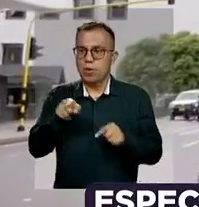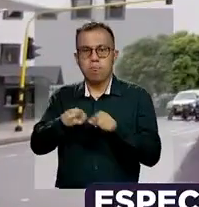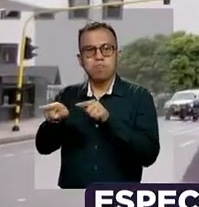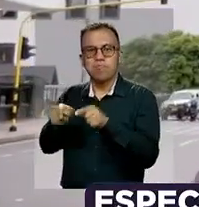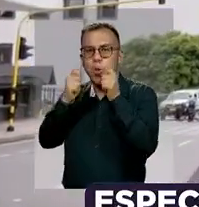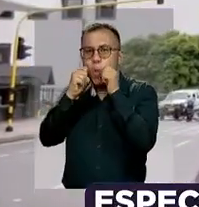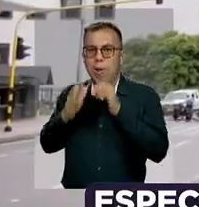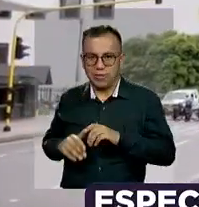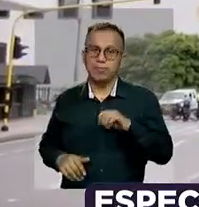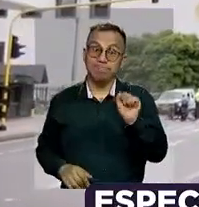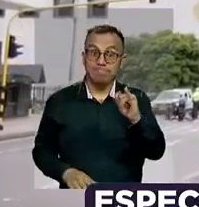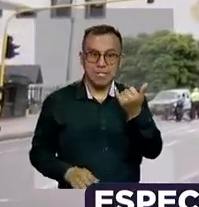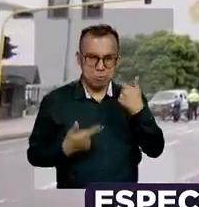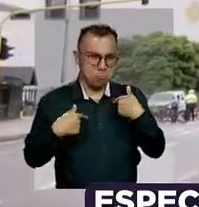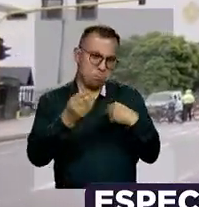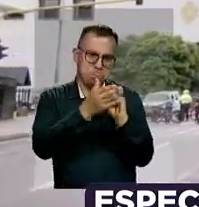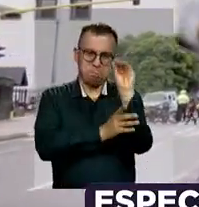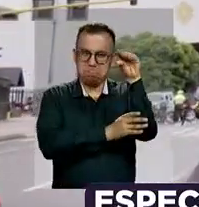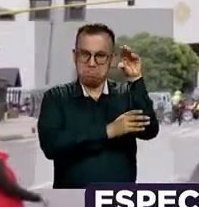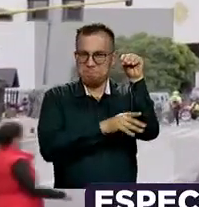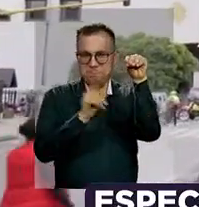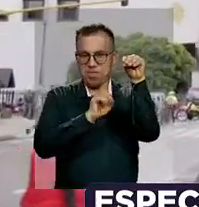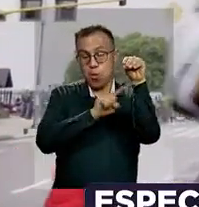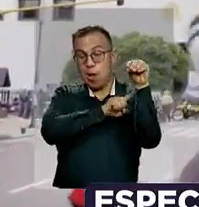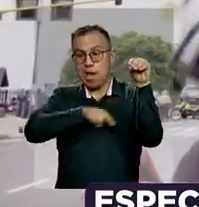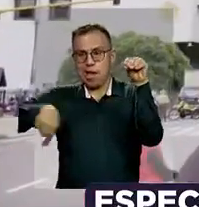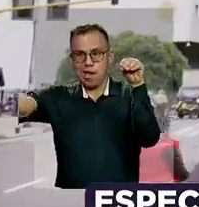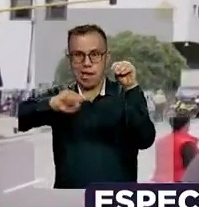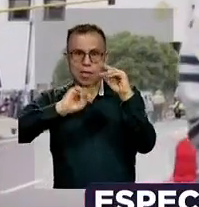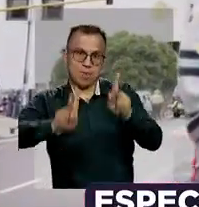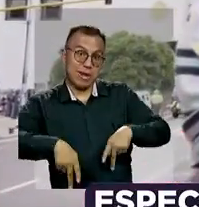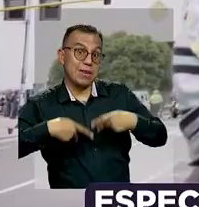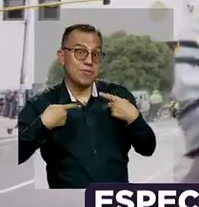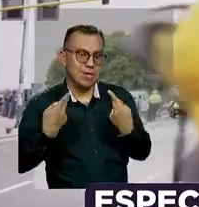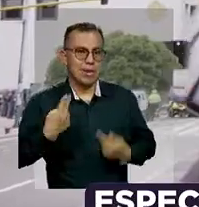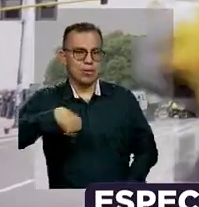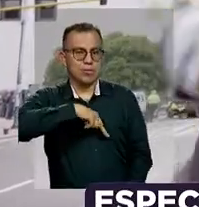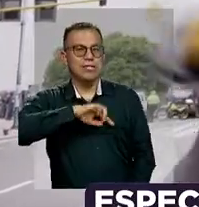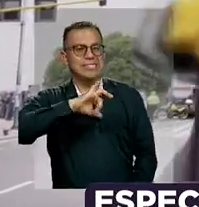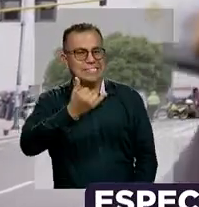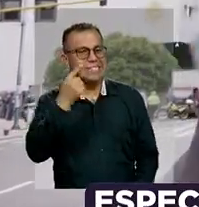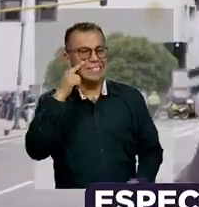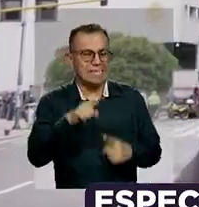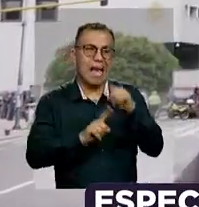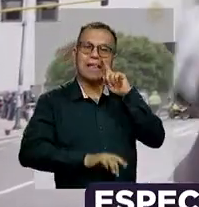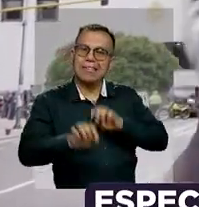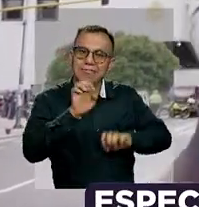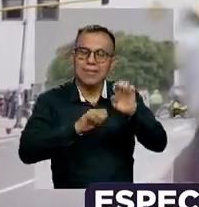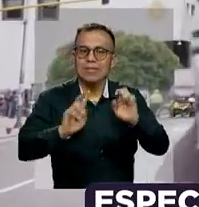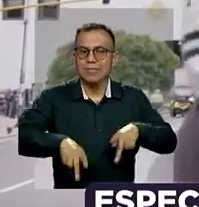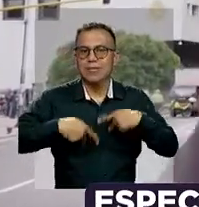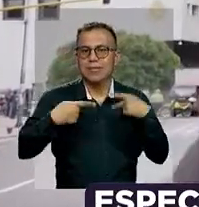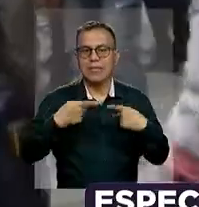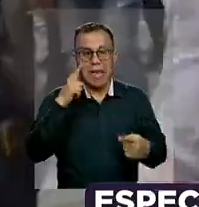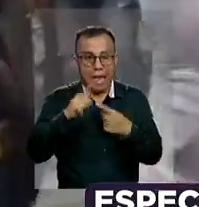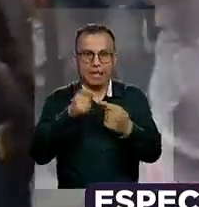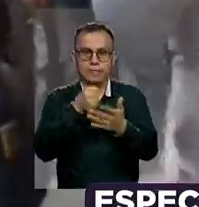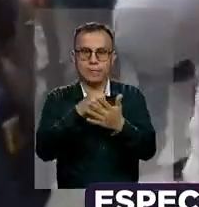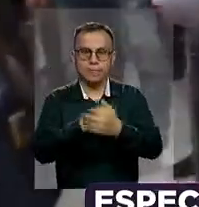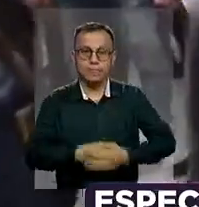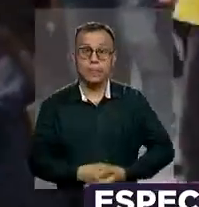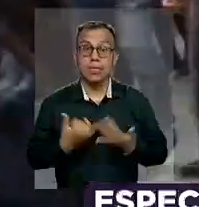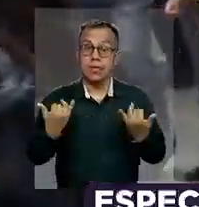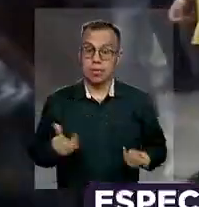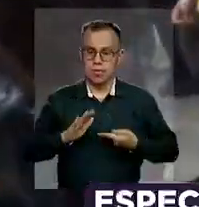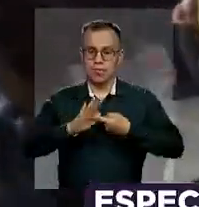humanos. ¿Para qué? Para que nos den vida a nosotros, por supuesto. Entonces, a defender la vida, de eso se trata. Con esta